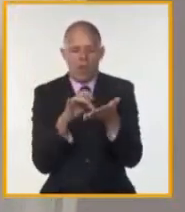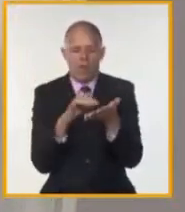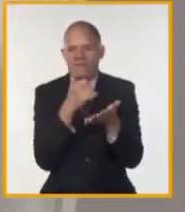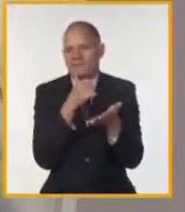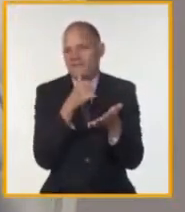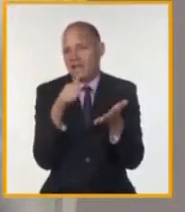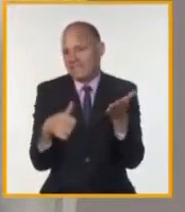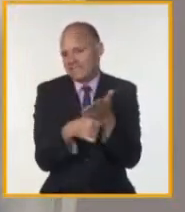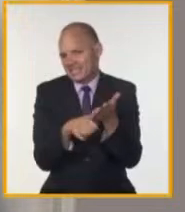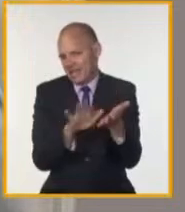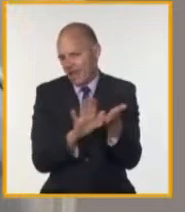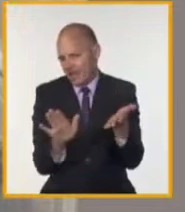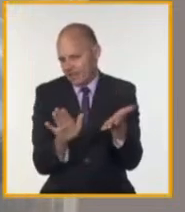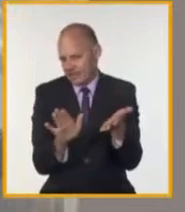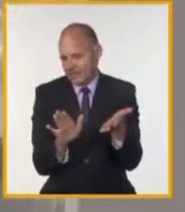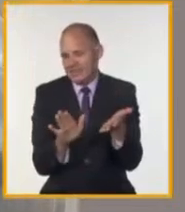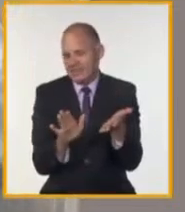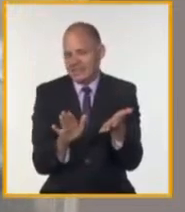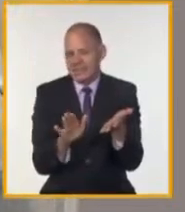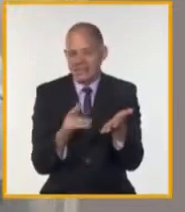desde un enfoque